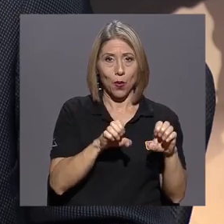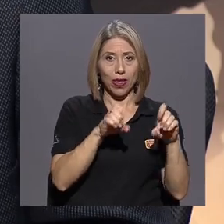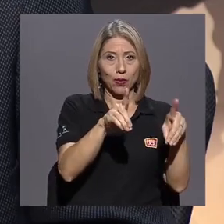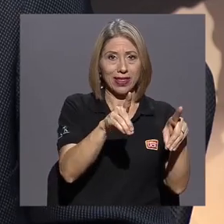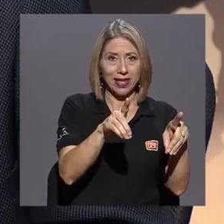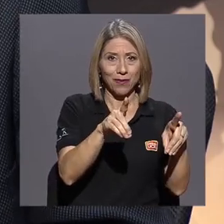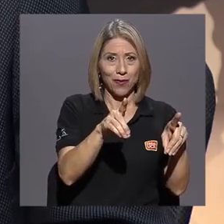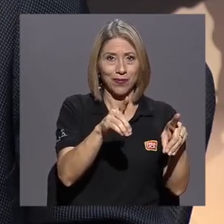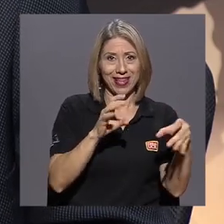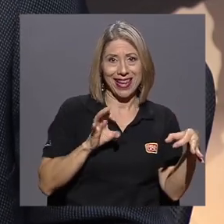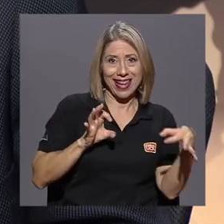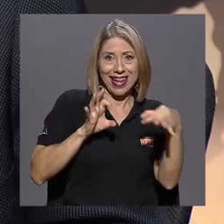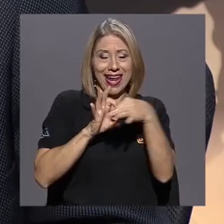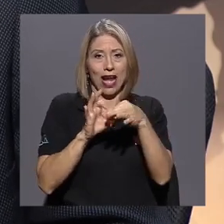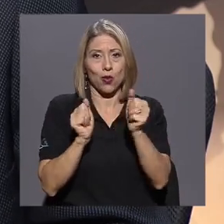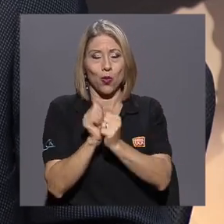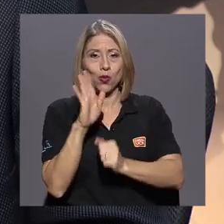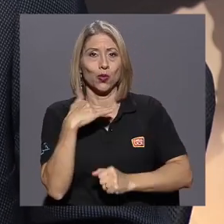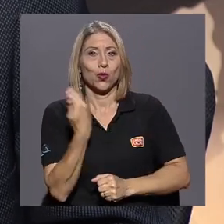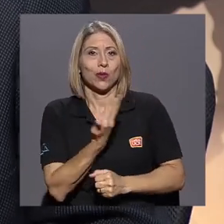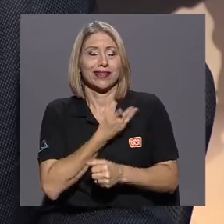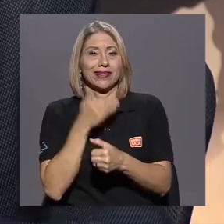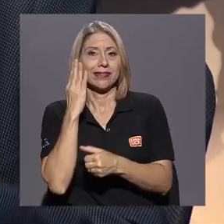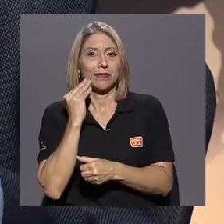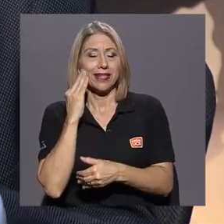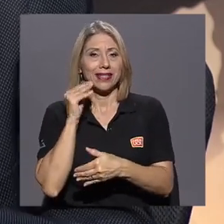la experiencia que nosotros hemos tenido en la